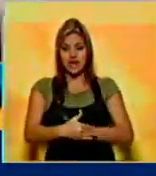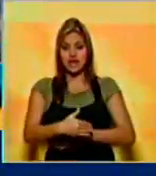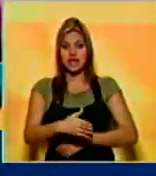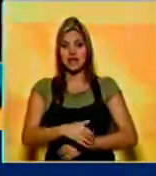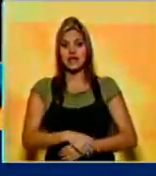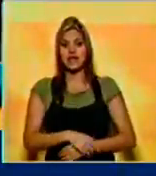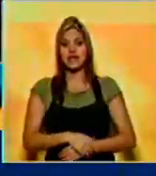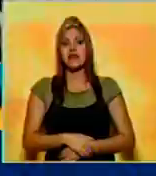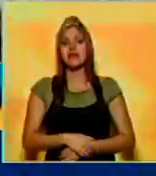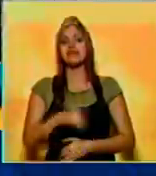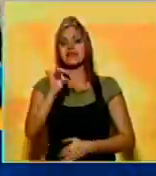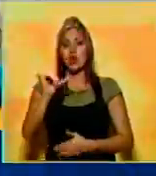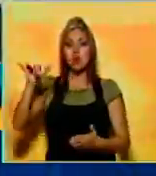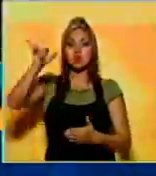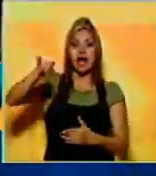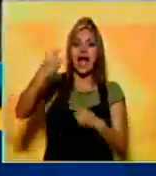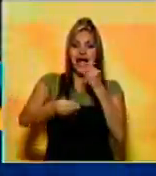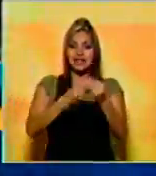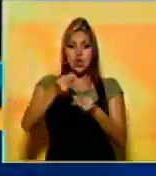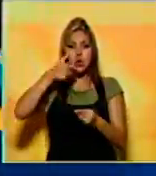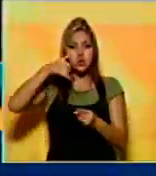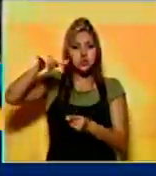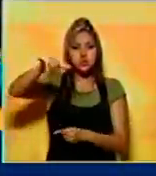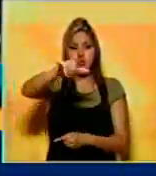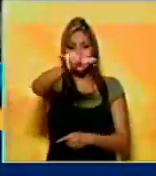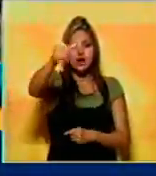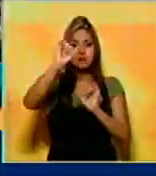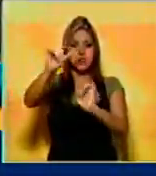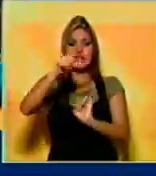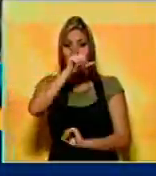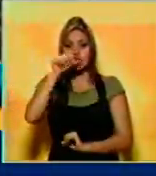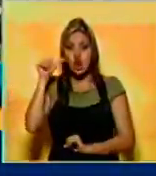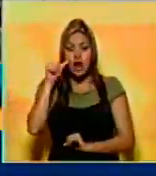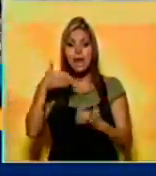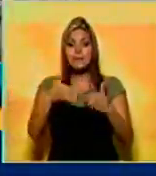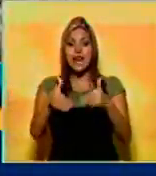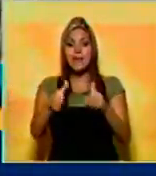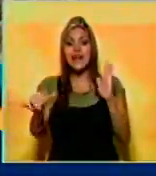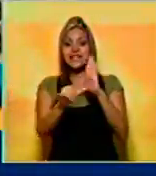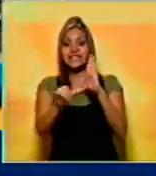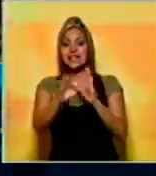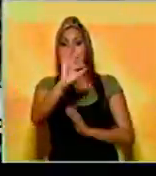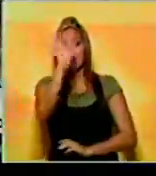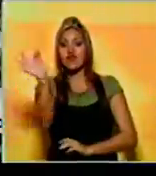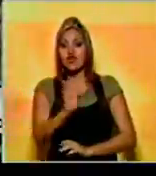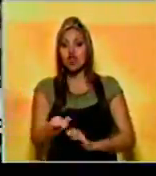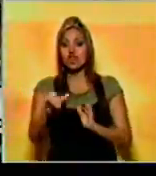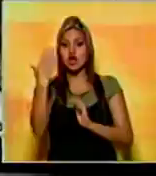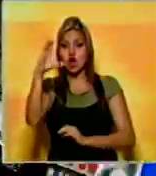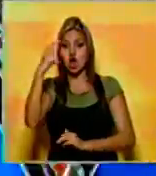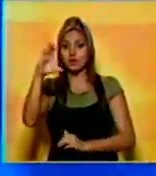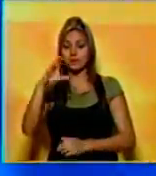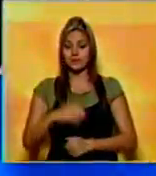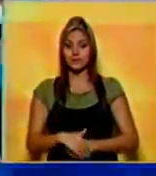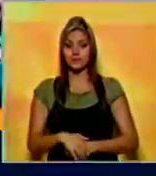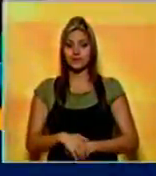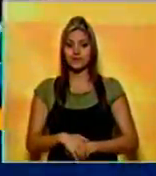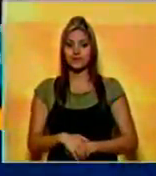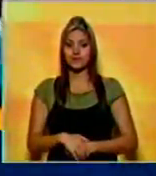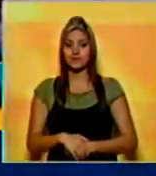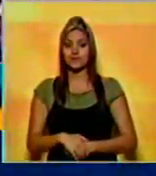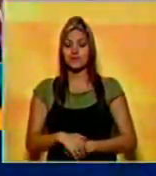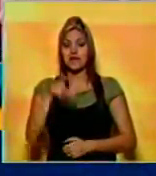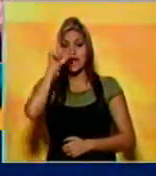se accidentó cuando realizaba un patrullaje antidrogas de Panamá cerca de la frontera colombiana.